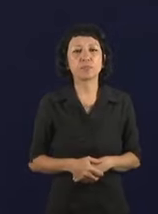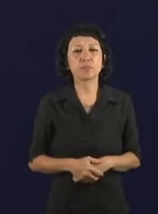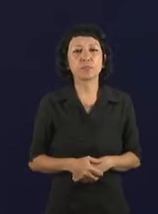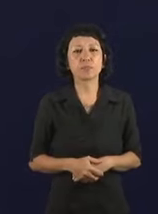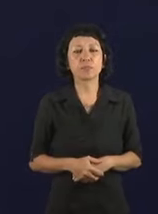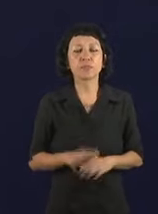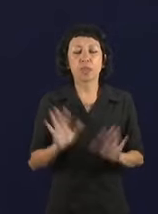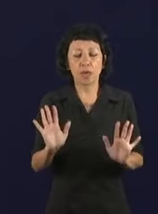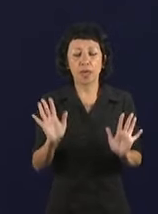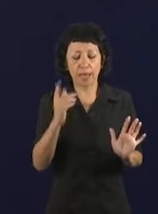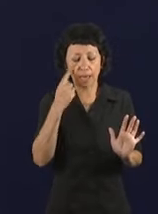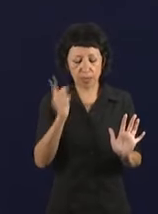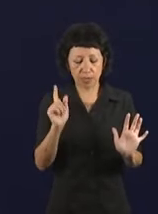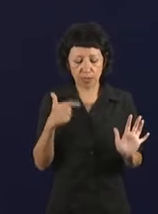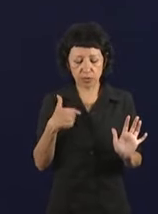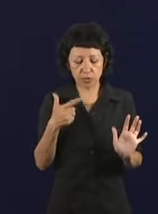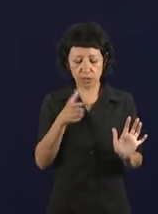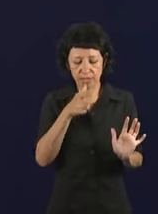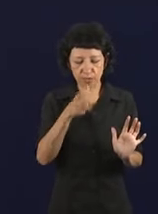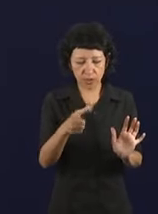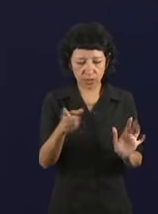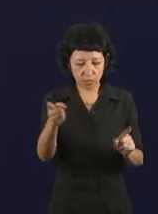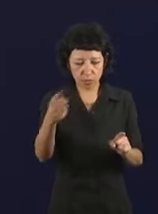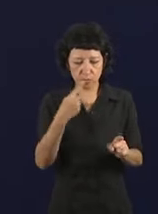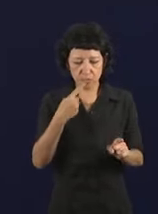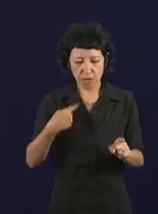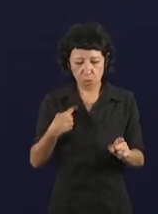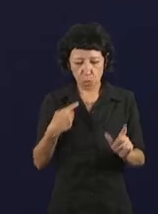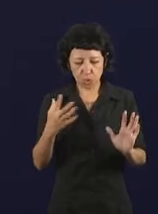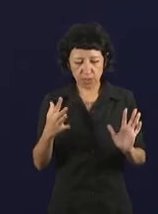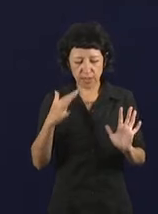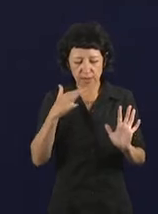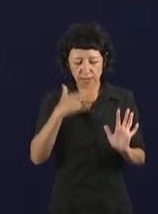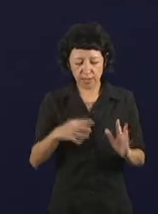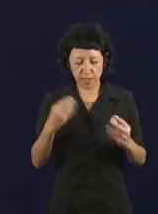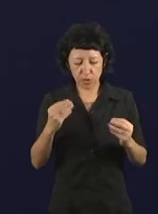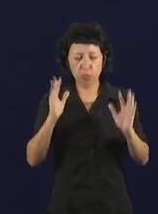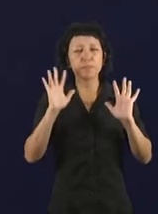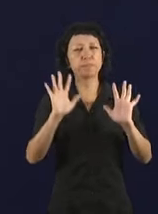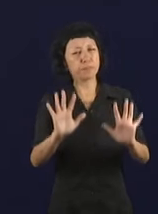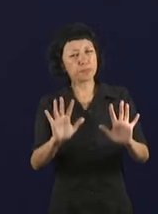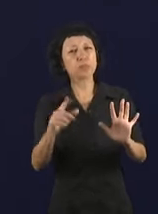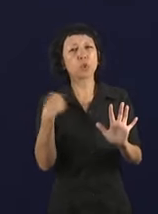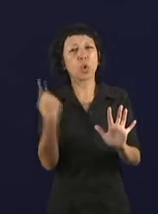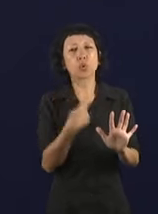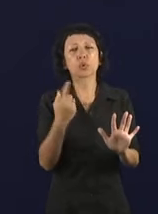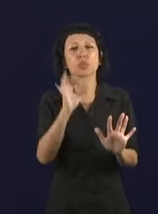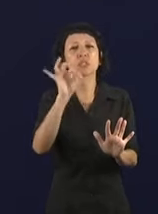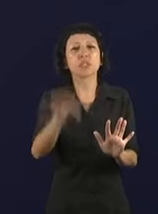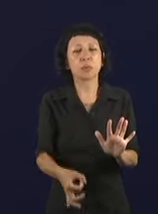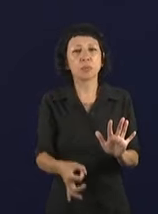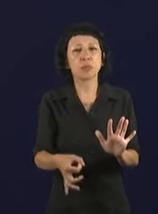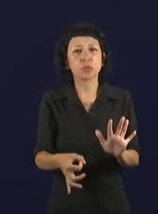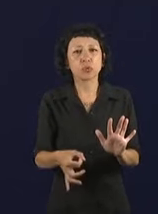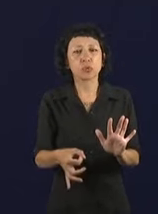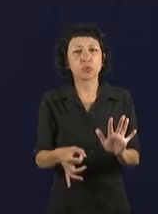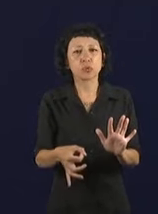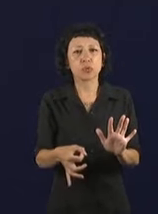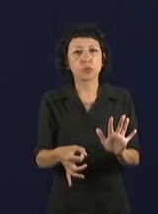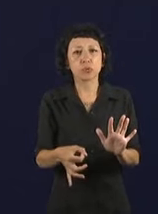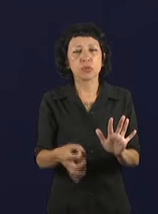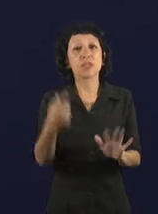responderte de acuerdo a lo que entendí la pregunta porque conceptualmente eh digamos se sabe que efectivamente el es